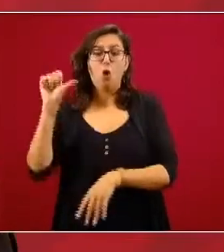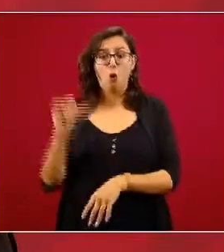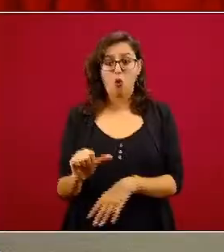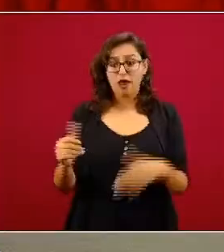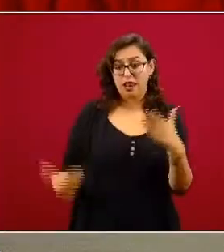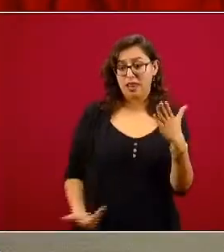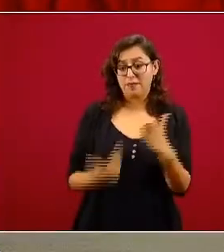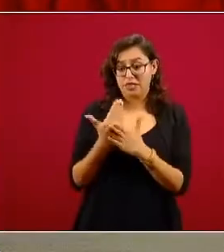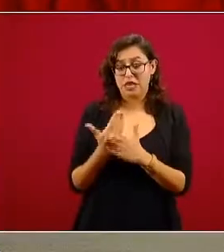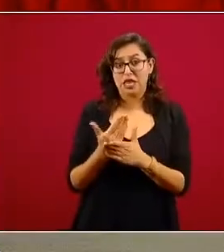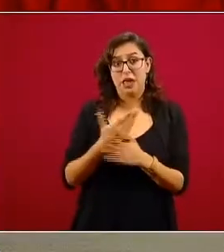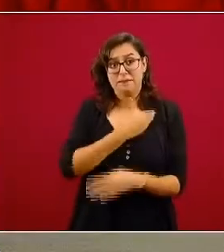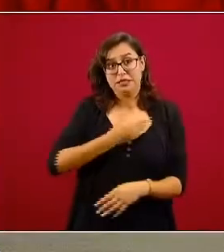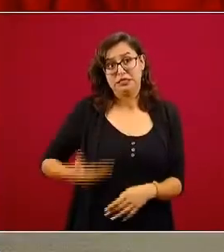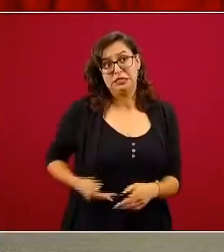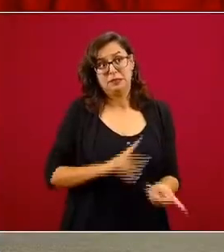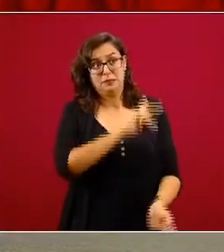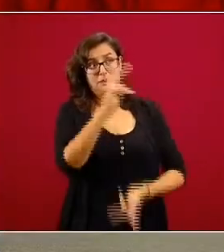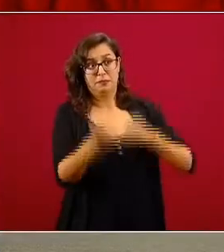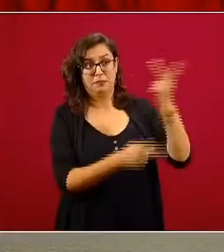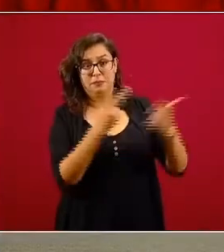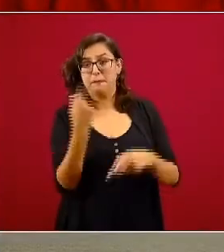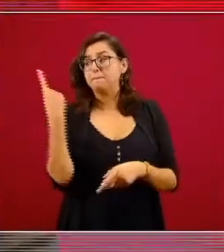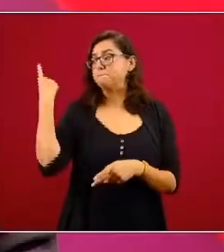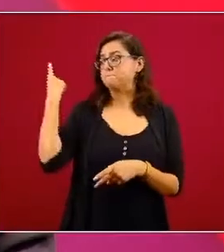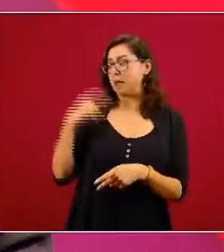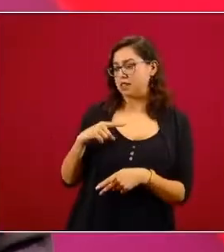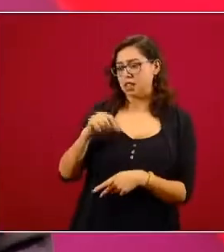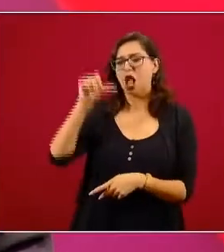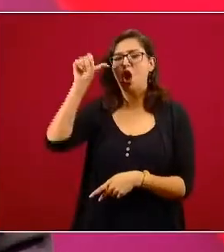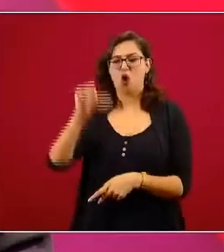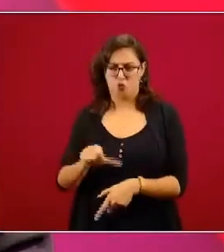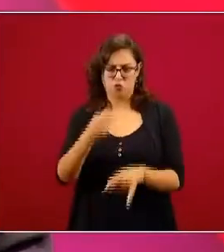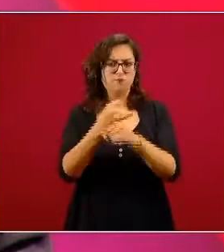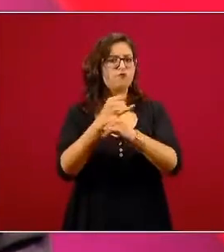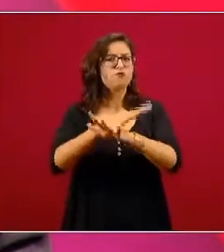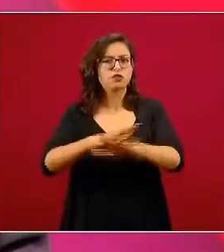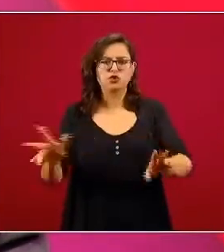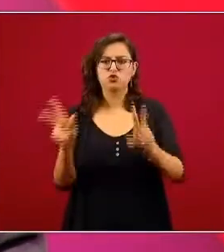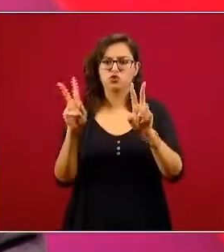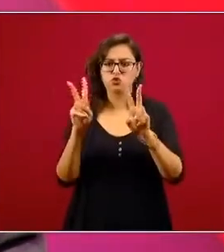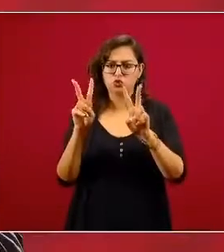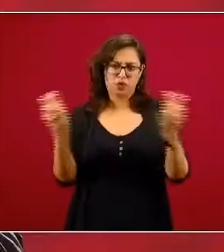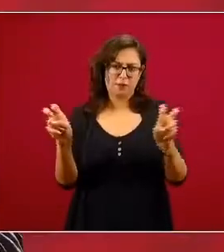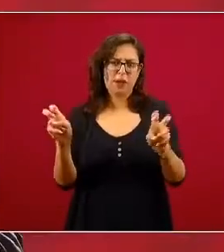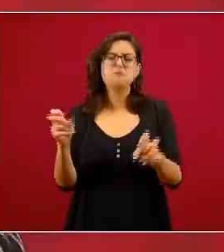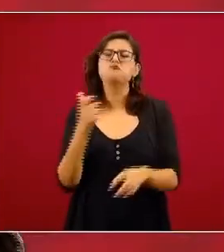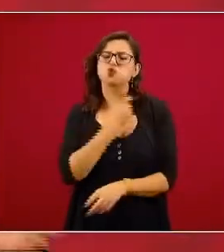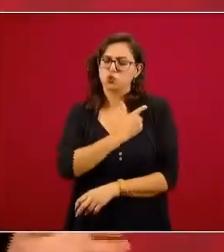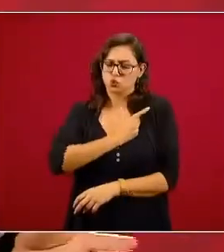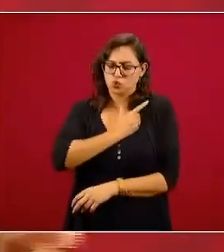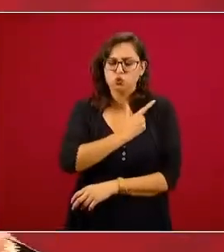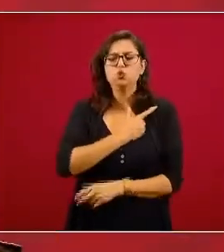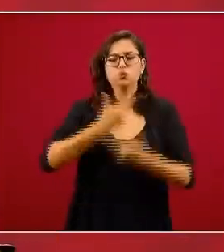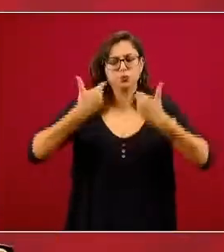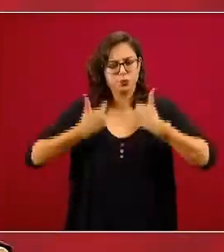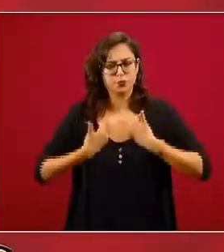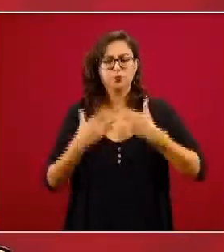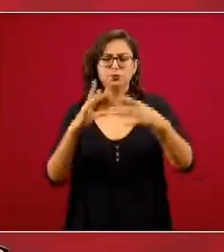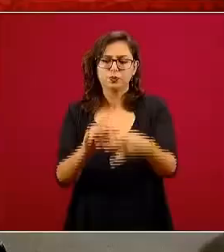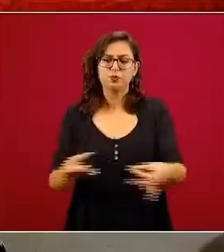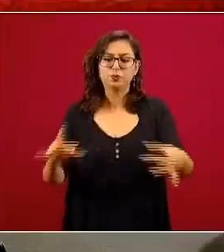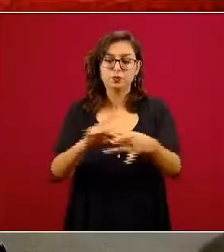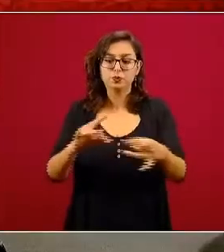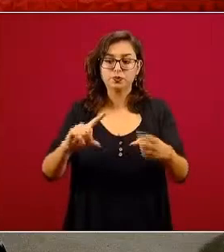información al señor presidente, me instruyó presentarlo y aquí lo hago con muchísimo gusto, lo presentaré yo. Y también tenemos